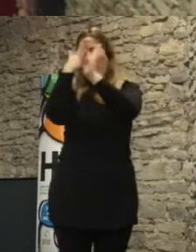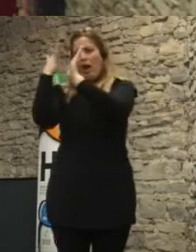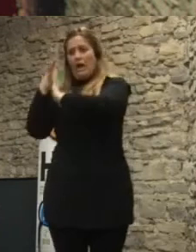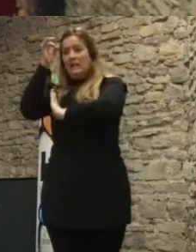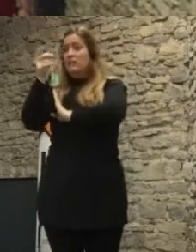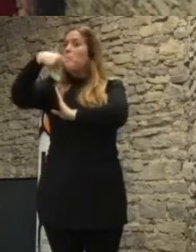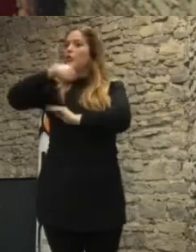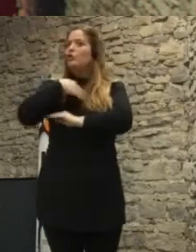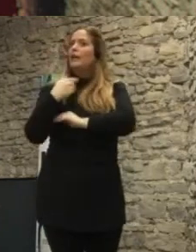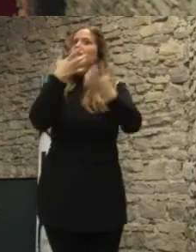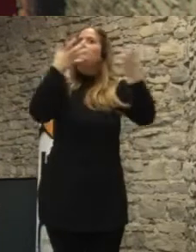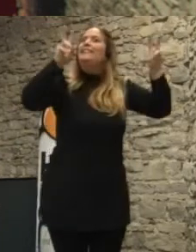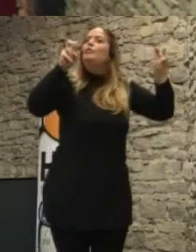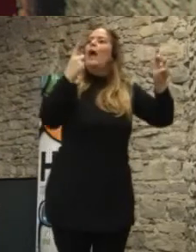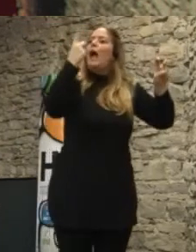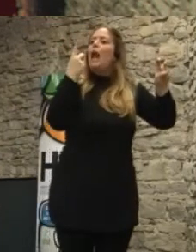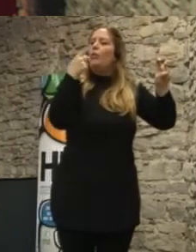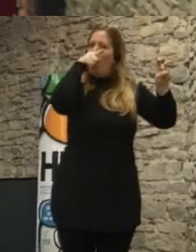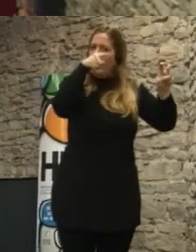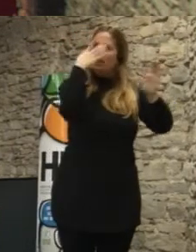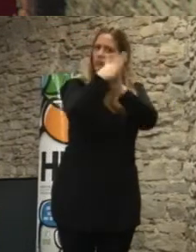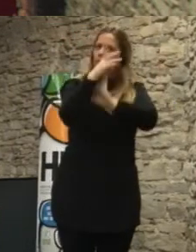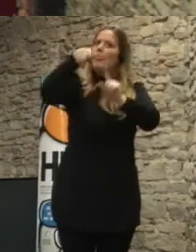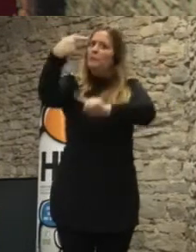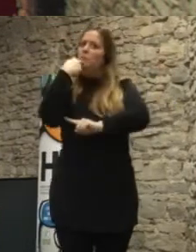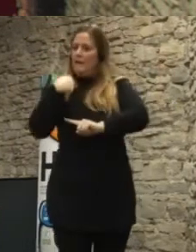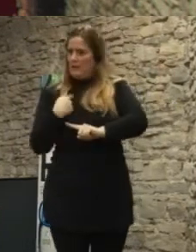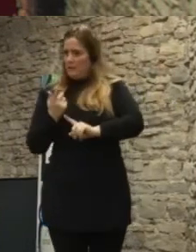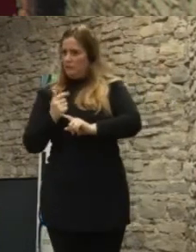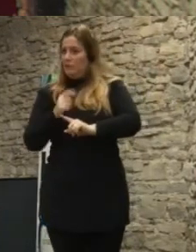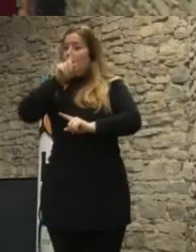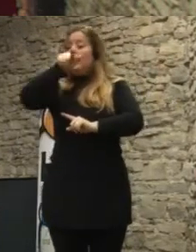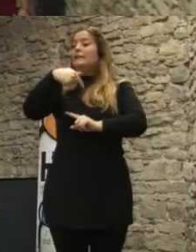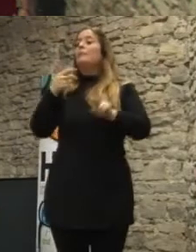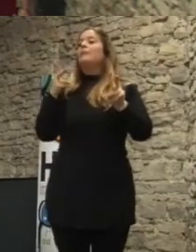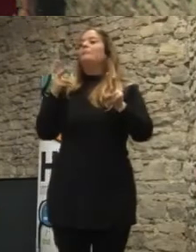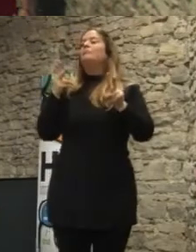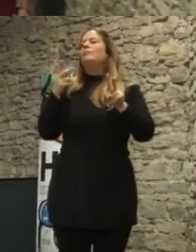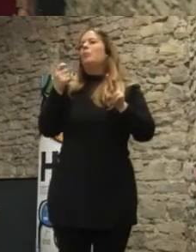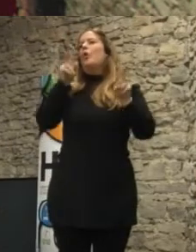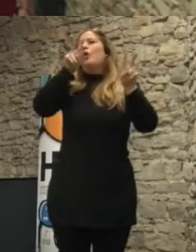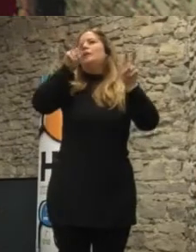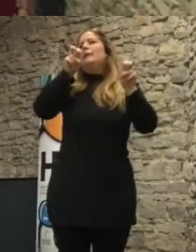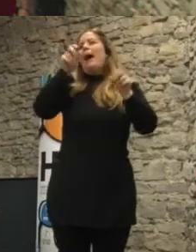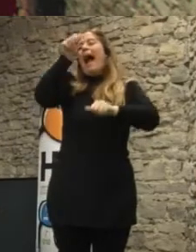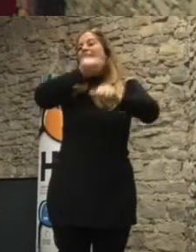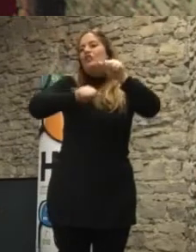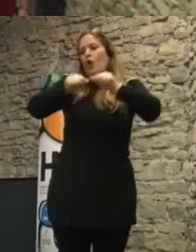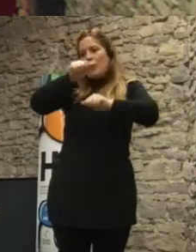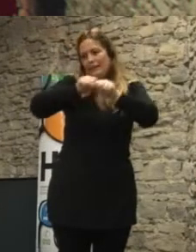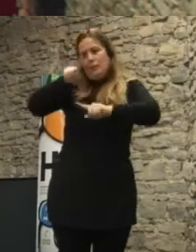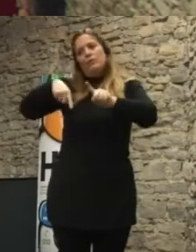pues… Y me gustaría luego hacer una lectura en términos de lo asociativo, digamos.